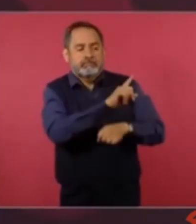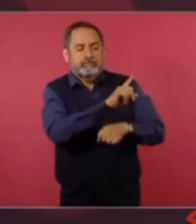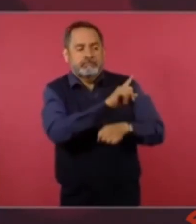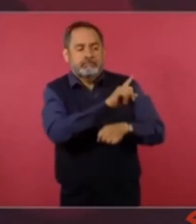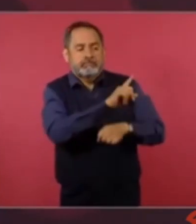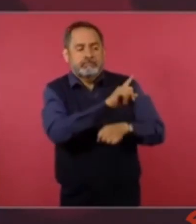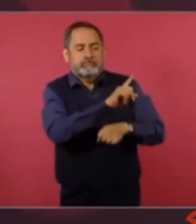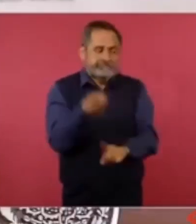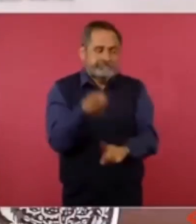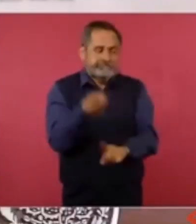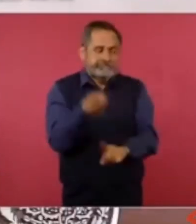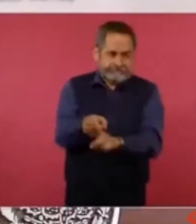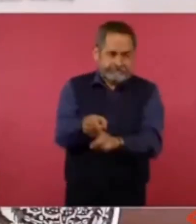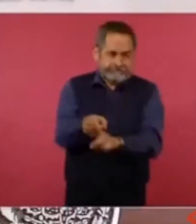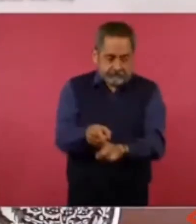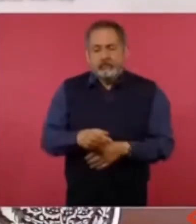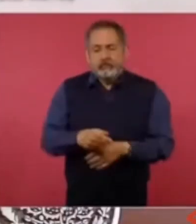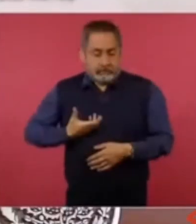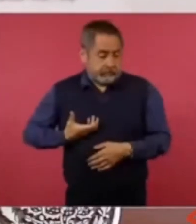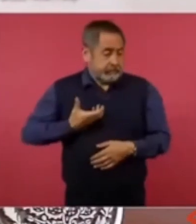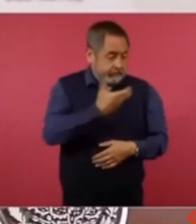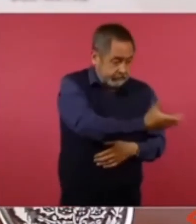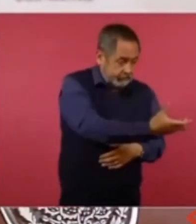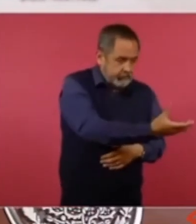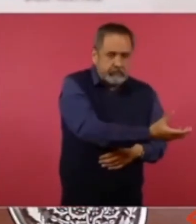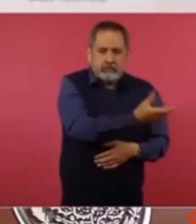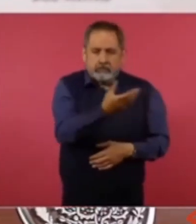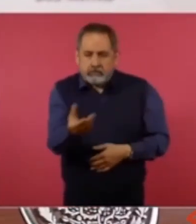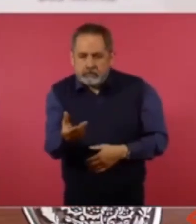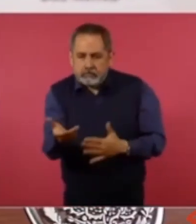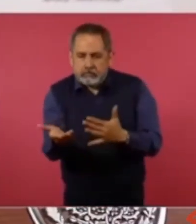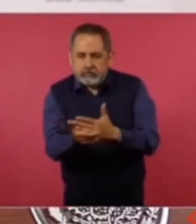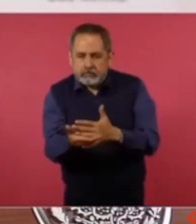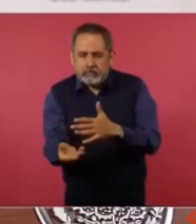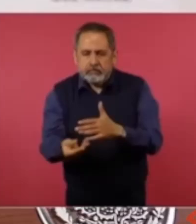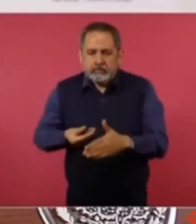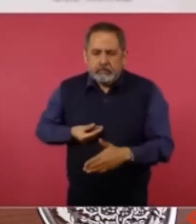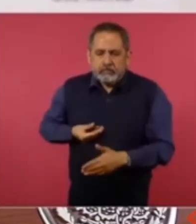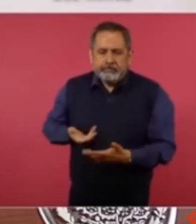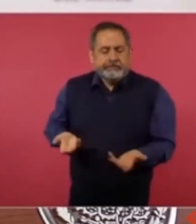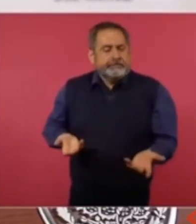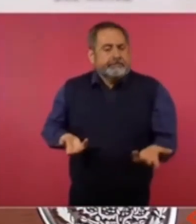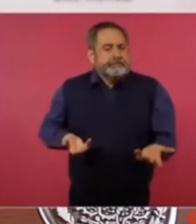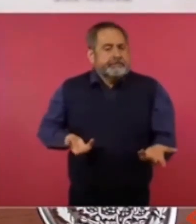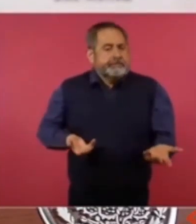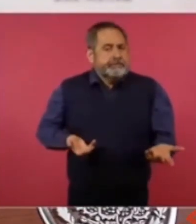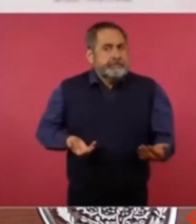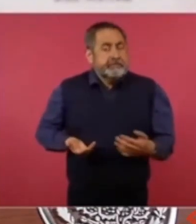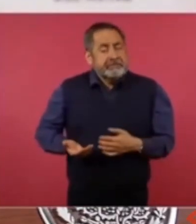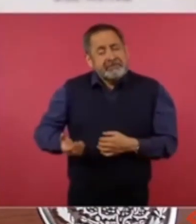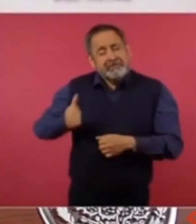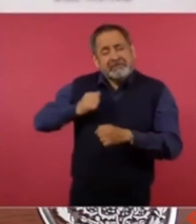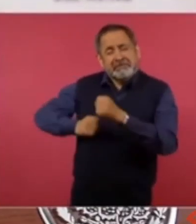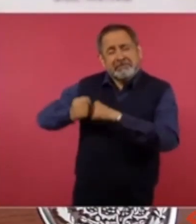Así era. Pero no le estoy hablando de hace medio